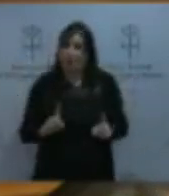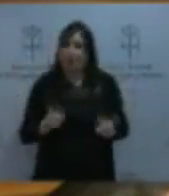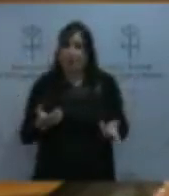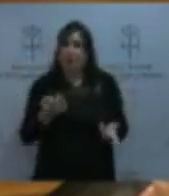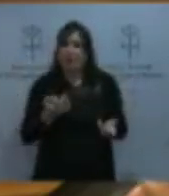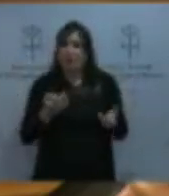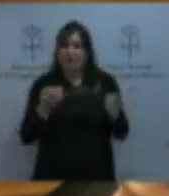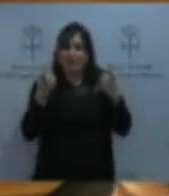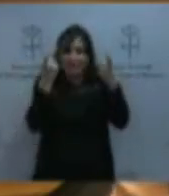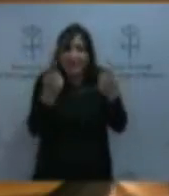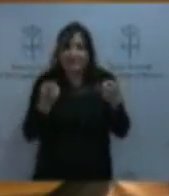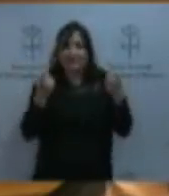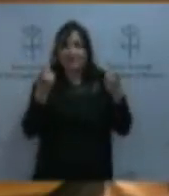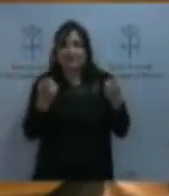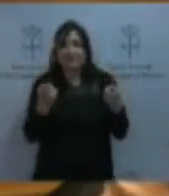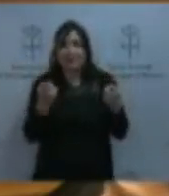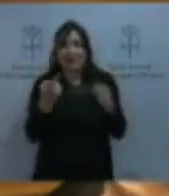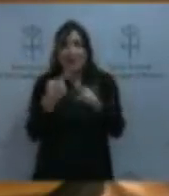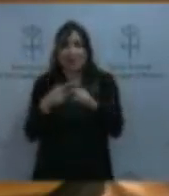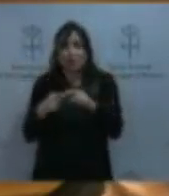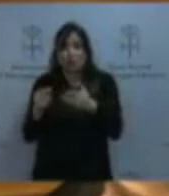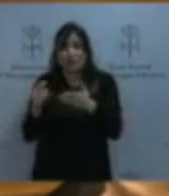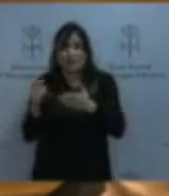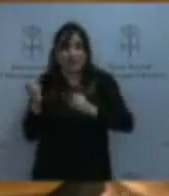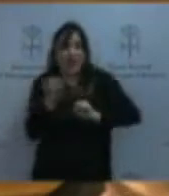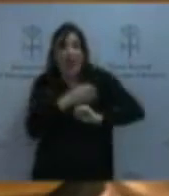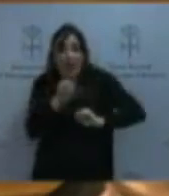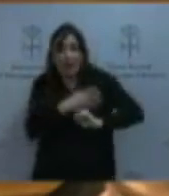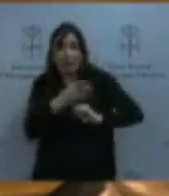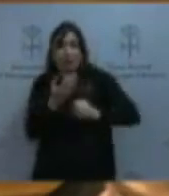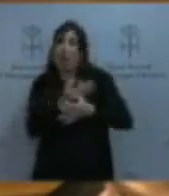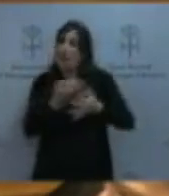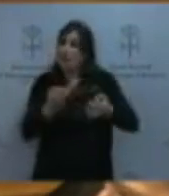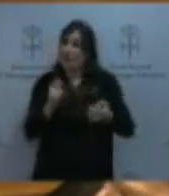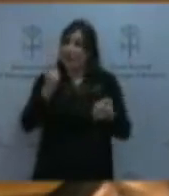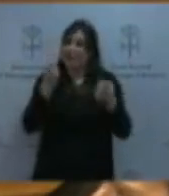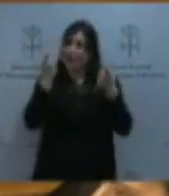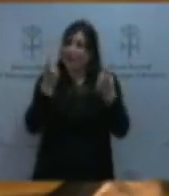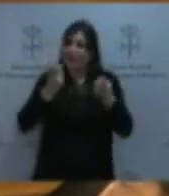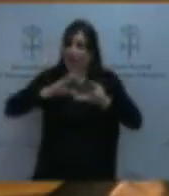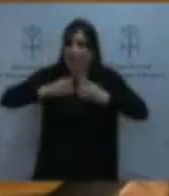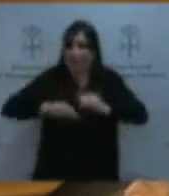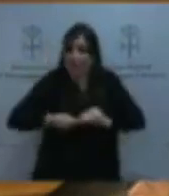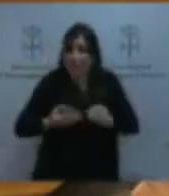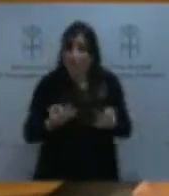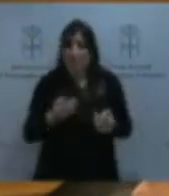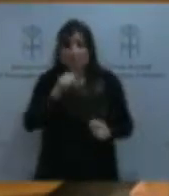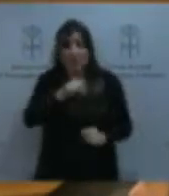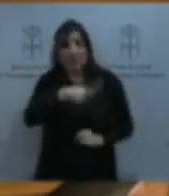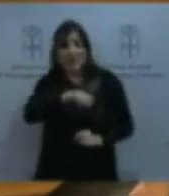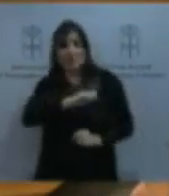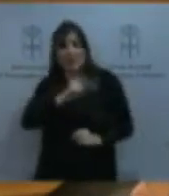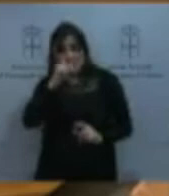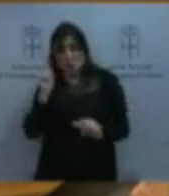que ver con el ahorro y la eficiencia energética. Pero fíjese usted, este país ha mejorado en los últimos años su intensidad